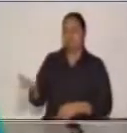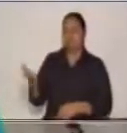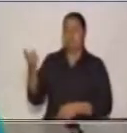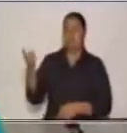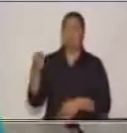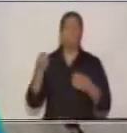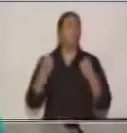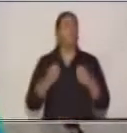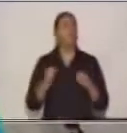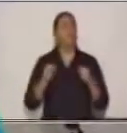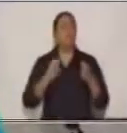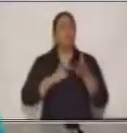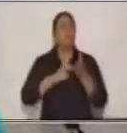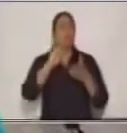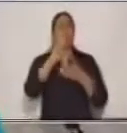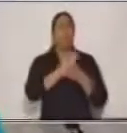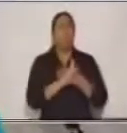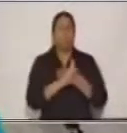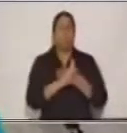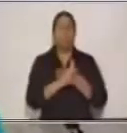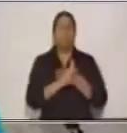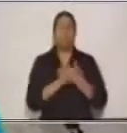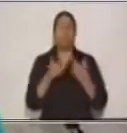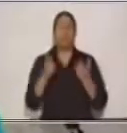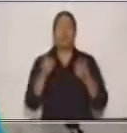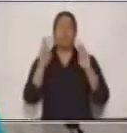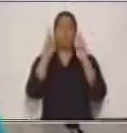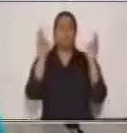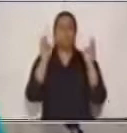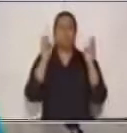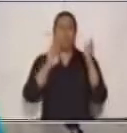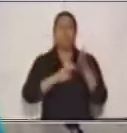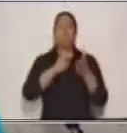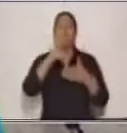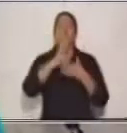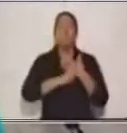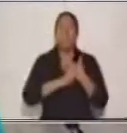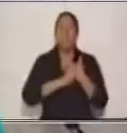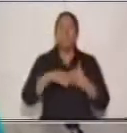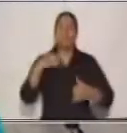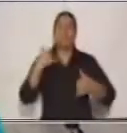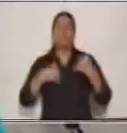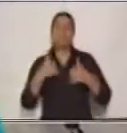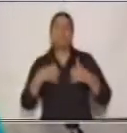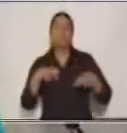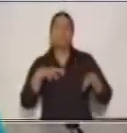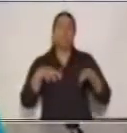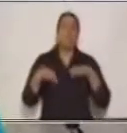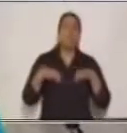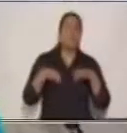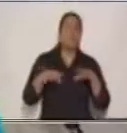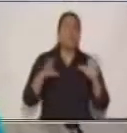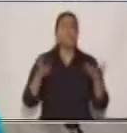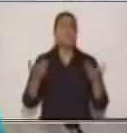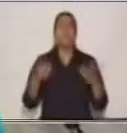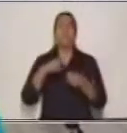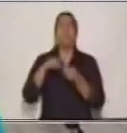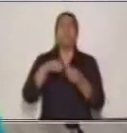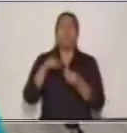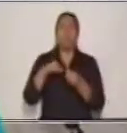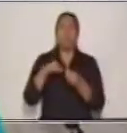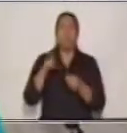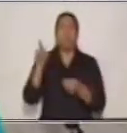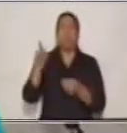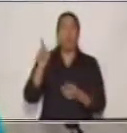proyecto que se llama el Plan de Recreación Familiar y se encontró con un artículo muy interesante que es de la